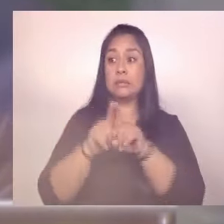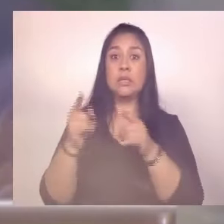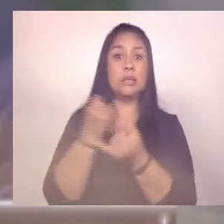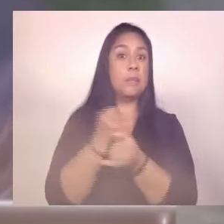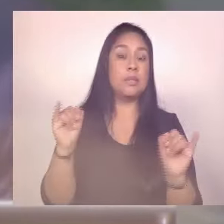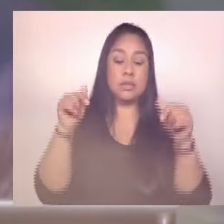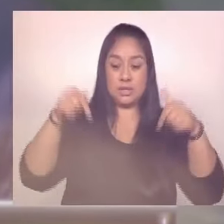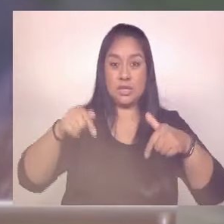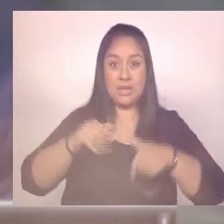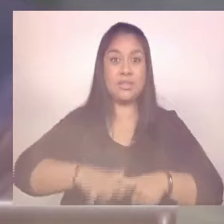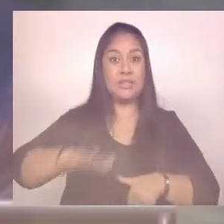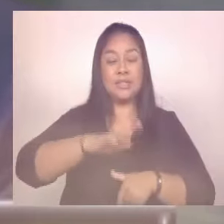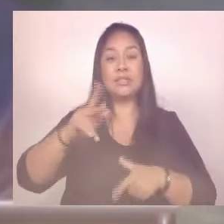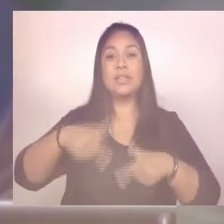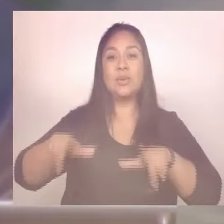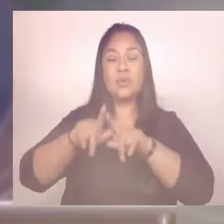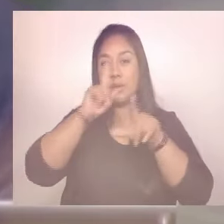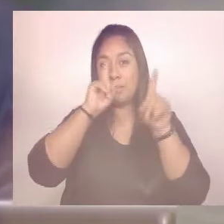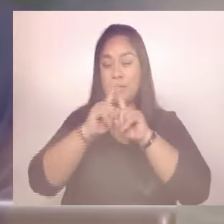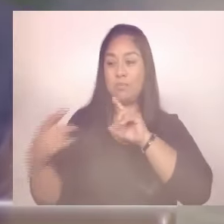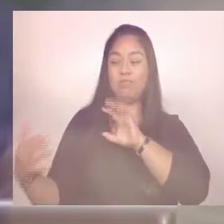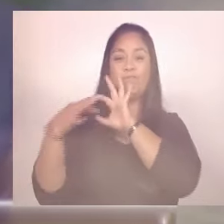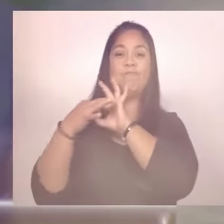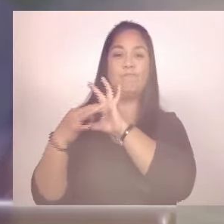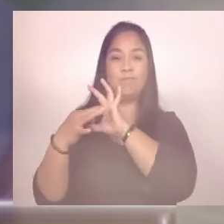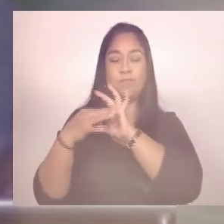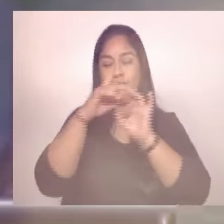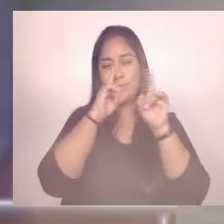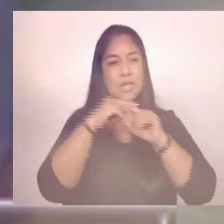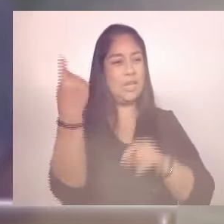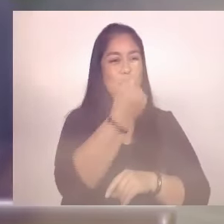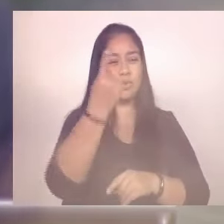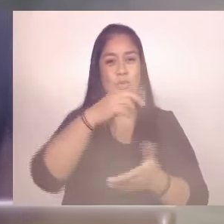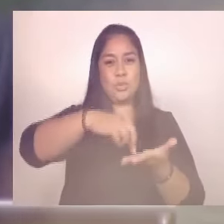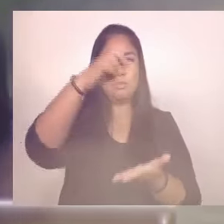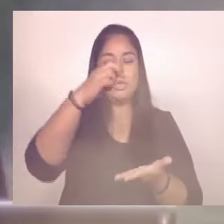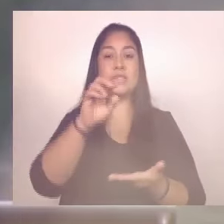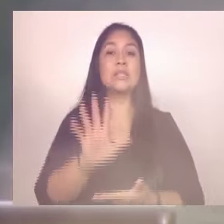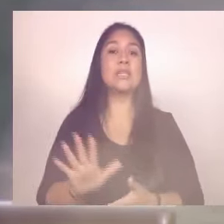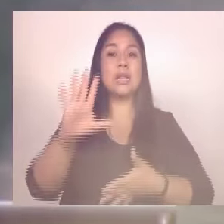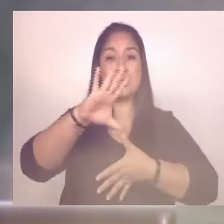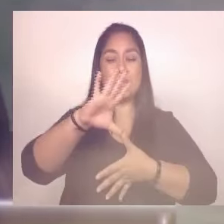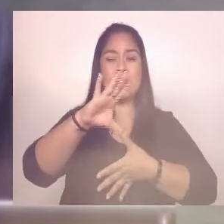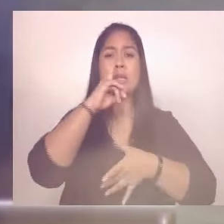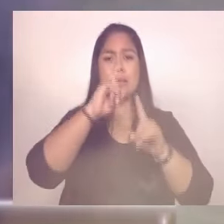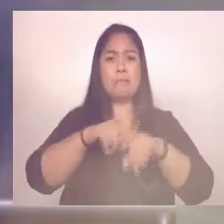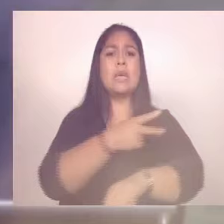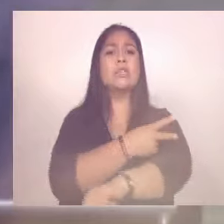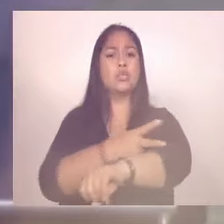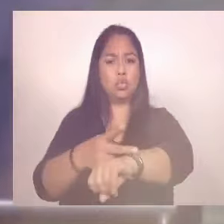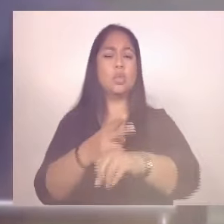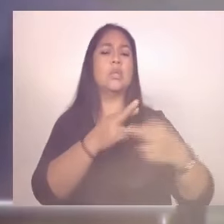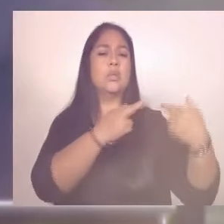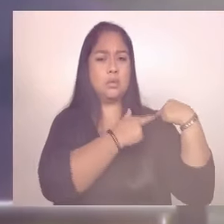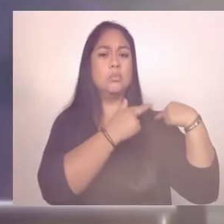contemporánea independiente de este hemisferio y con quien nos unen a todos los países de las Américas lazos históricos